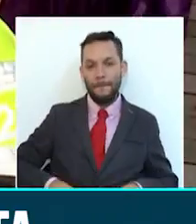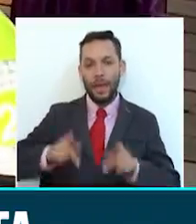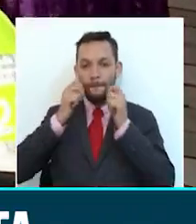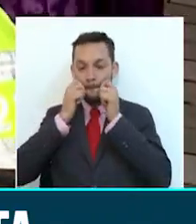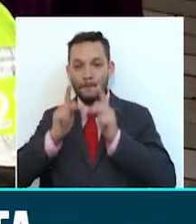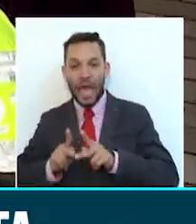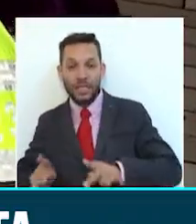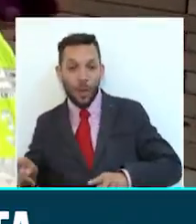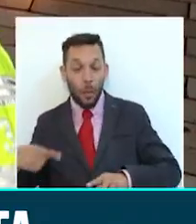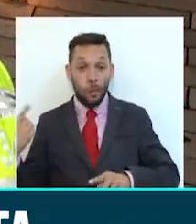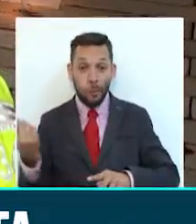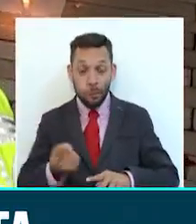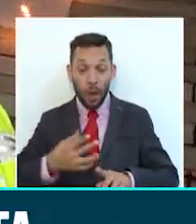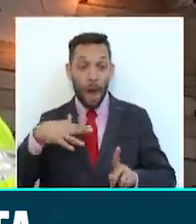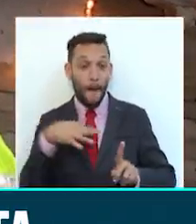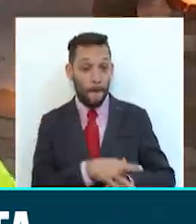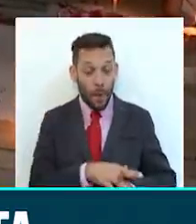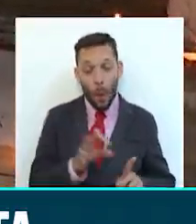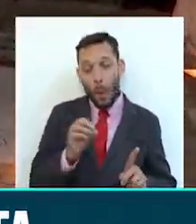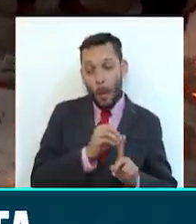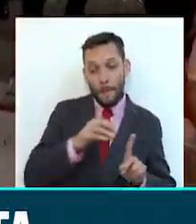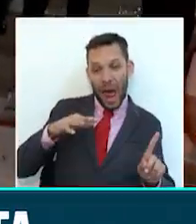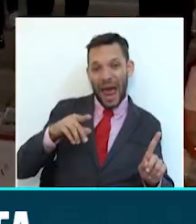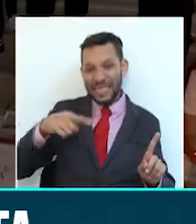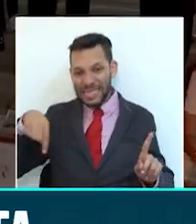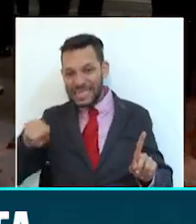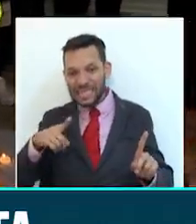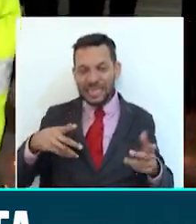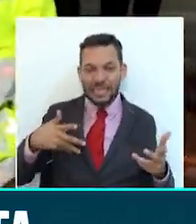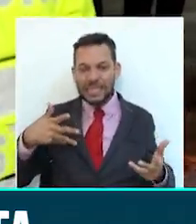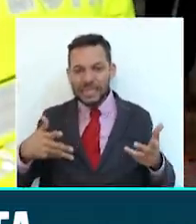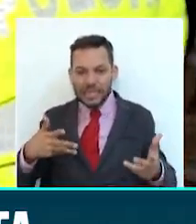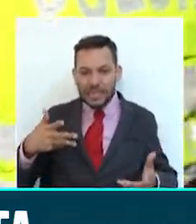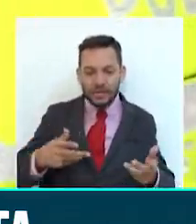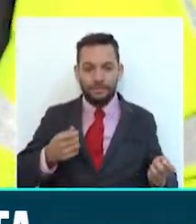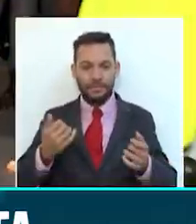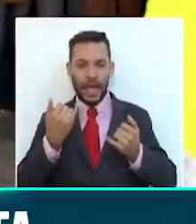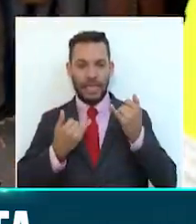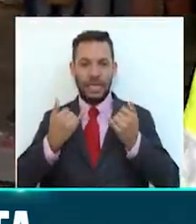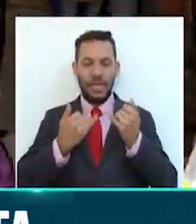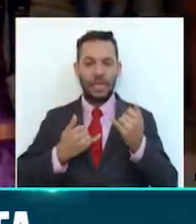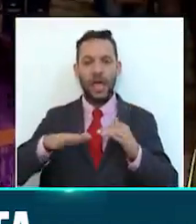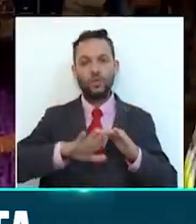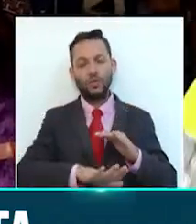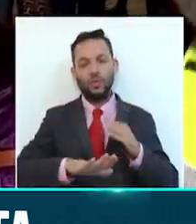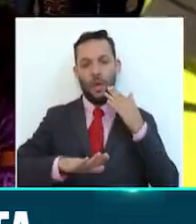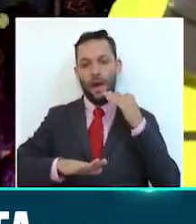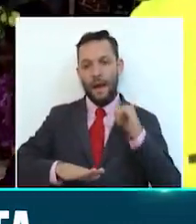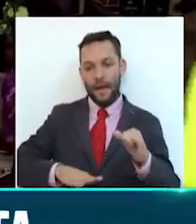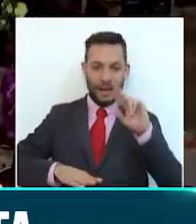no corresponden o no, que no se identifican con las identidades sexuales binarias